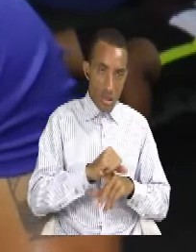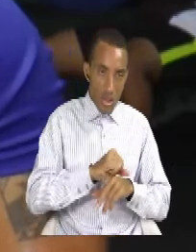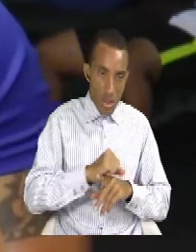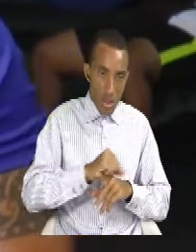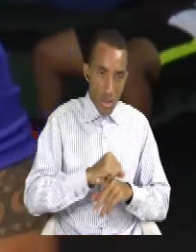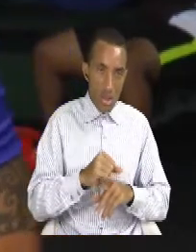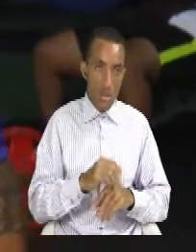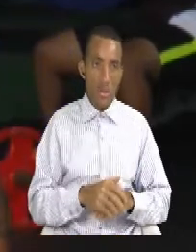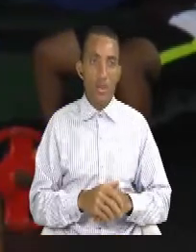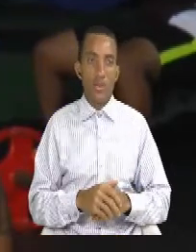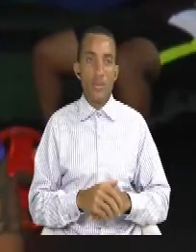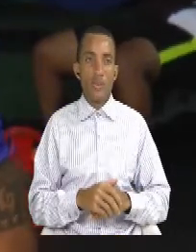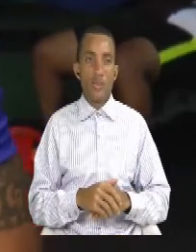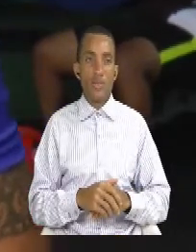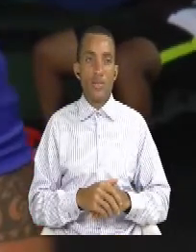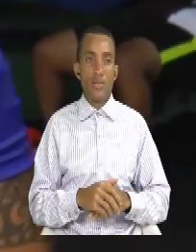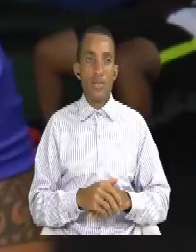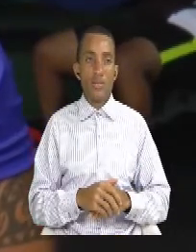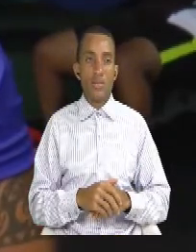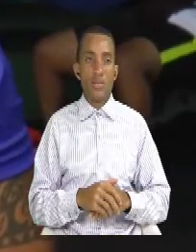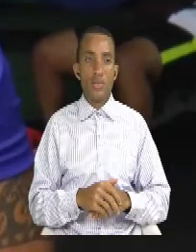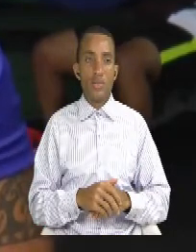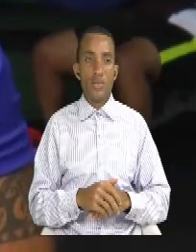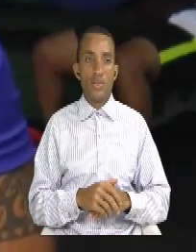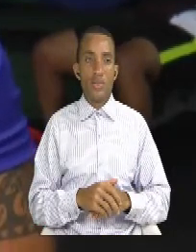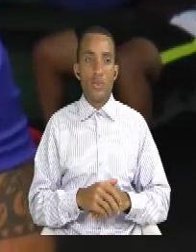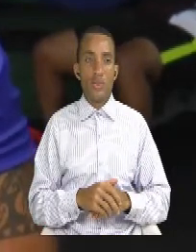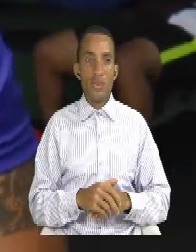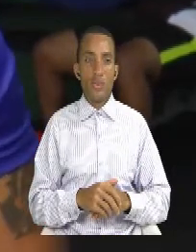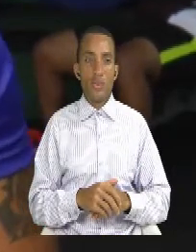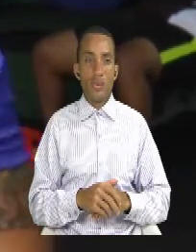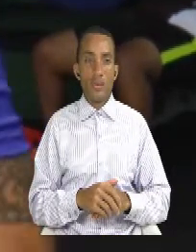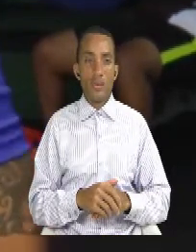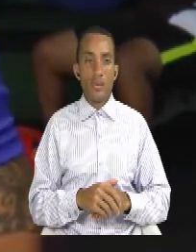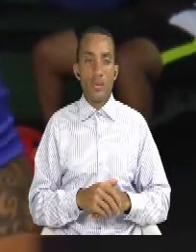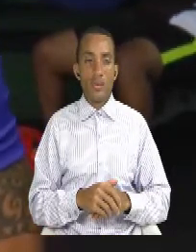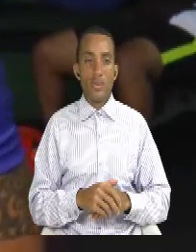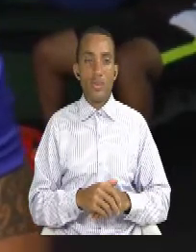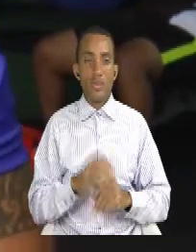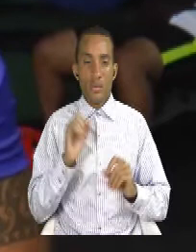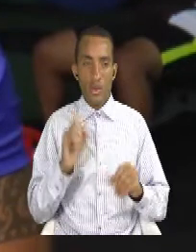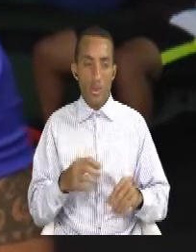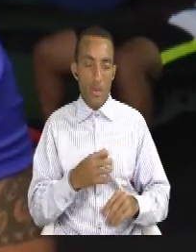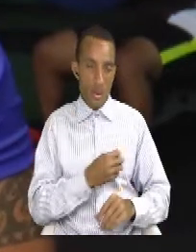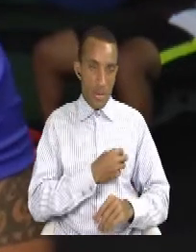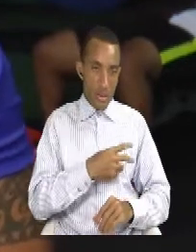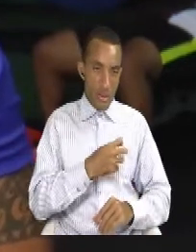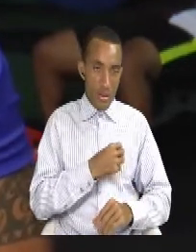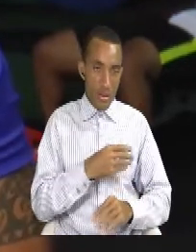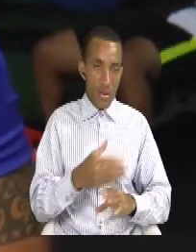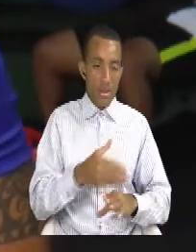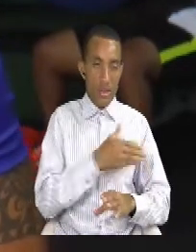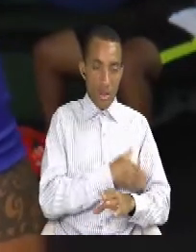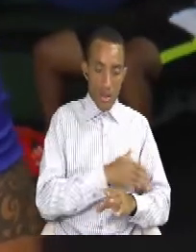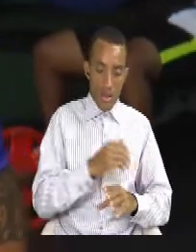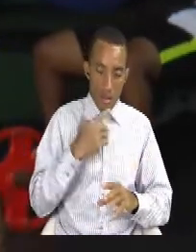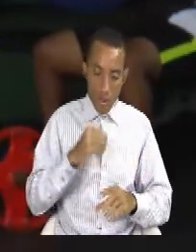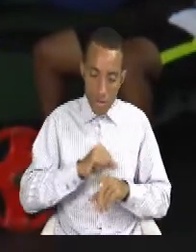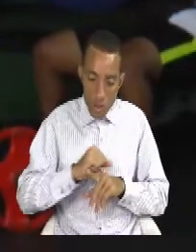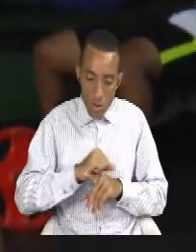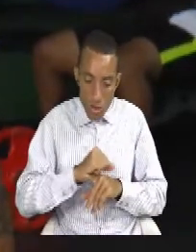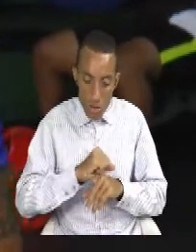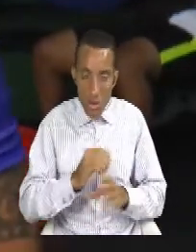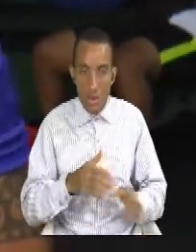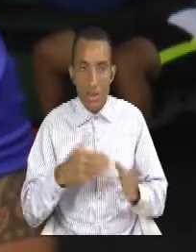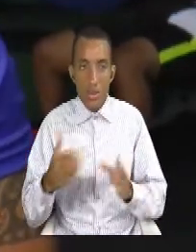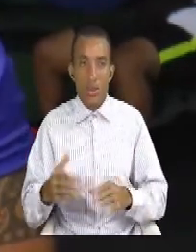Bueno, prácticamente... si hacemos cardio antes de iniciar una sesión de entrenamiento, lo que